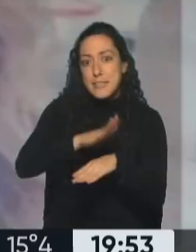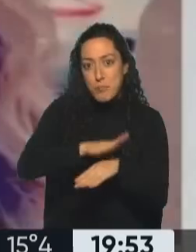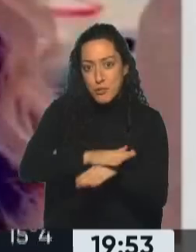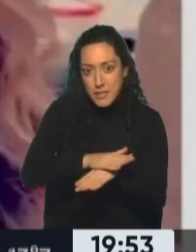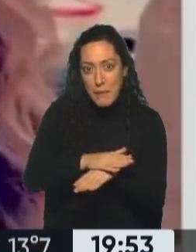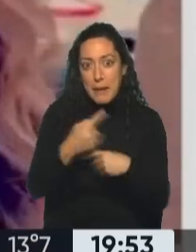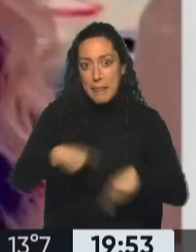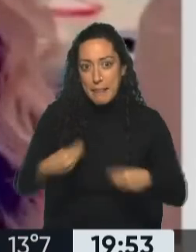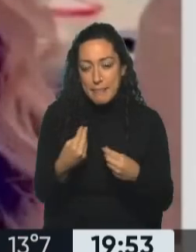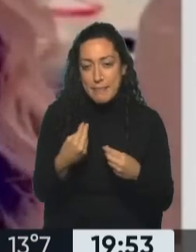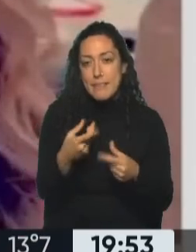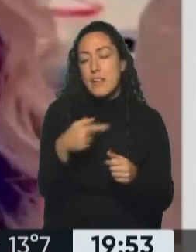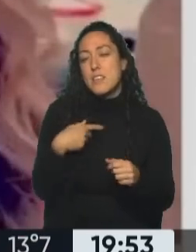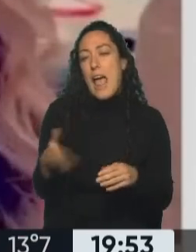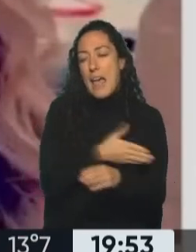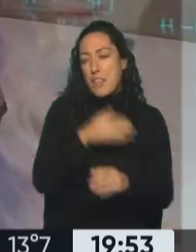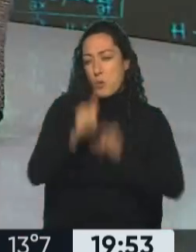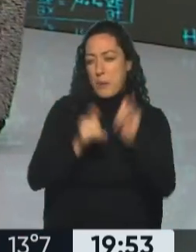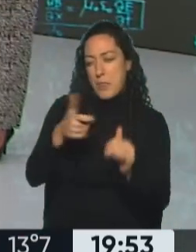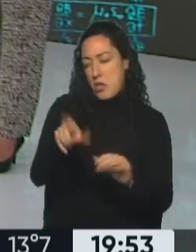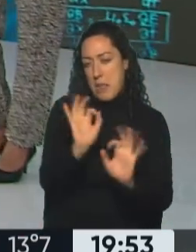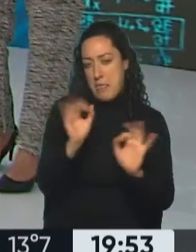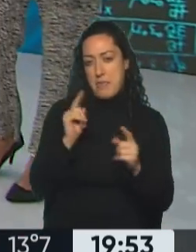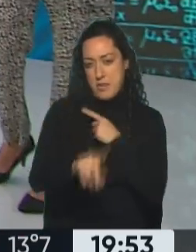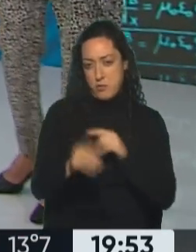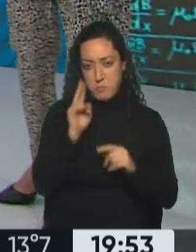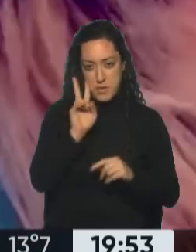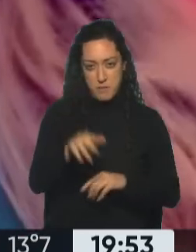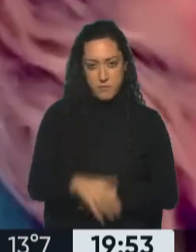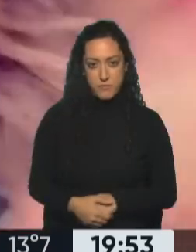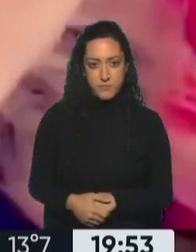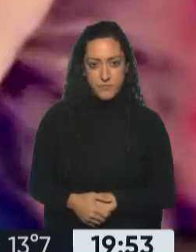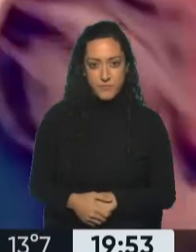de algunas voces. No les voy a spoilear el video, vamos a verlo. Dale.